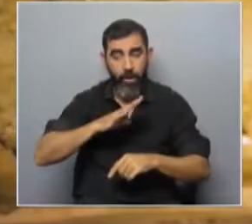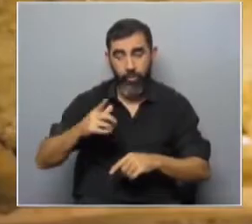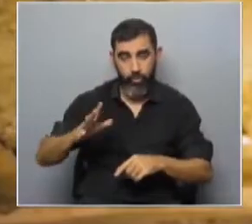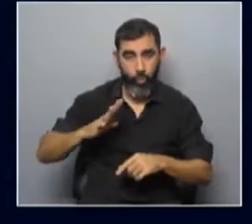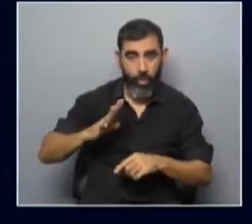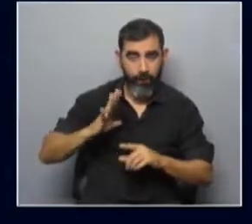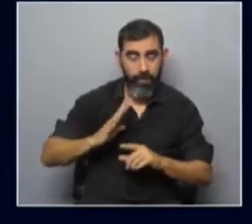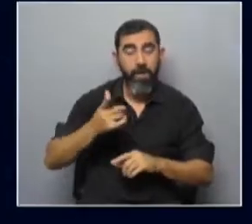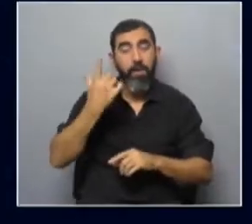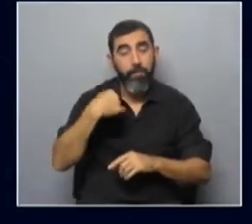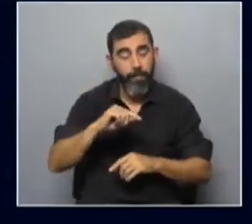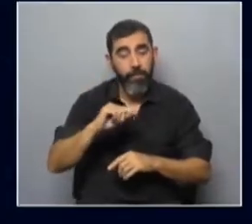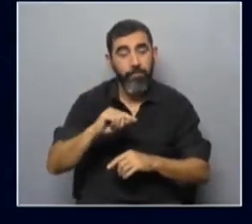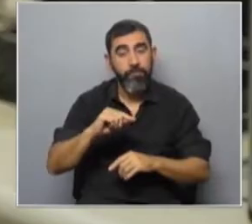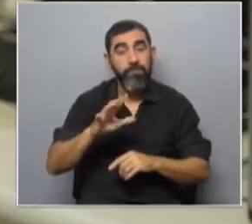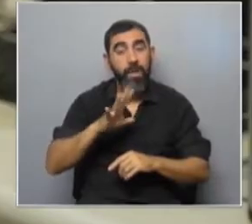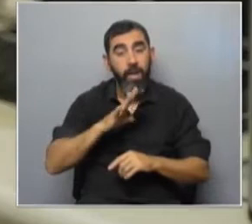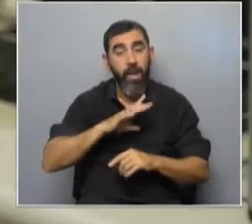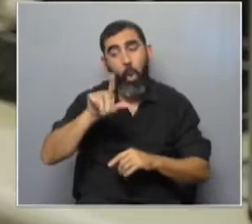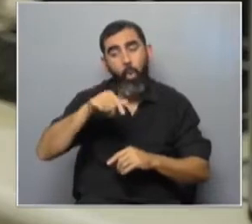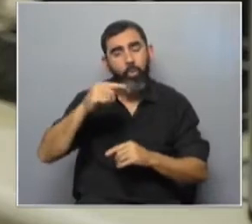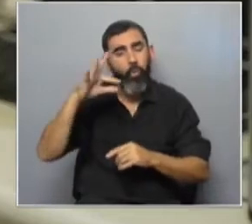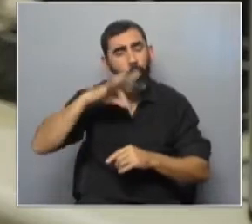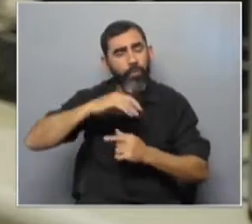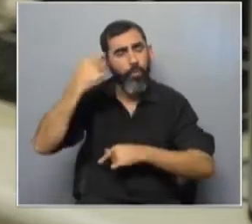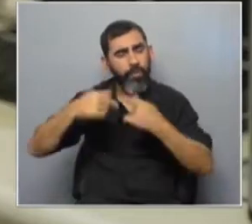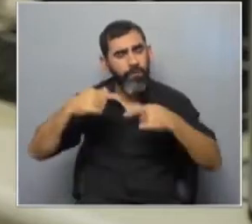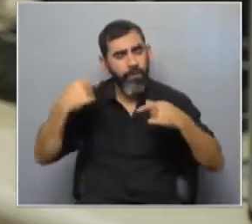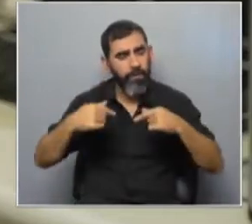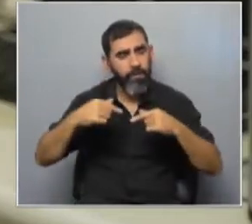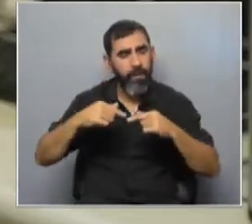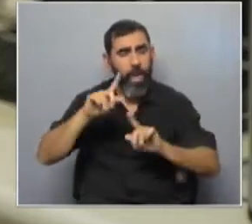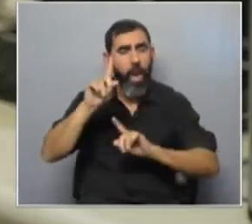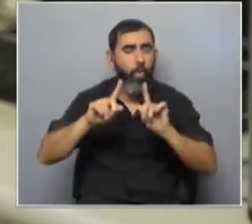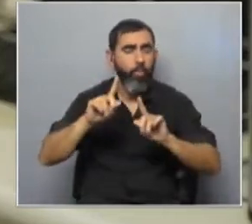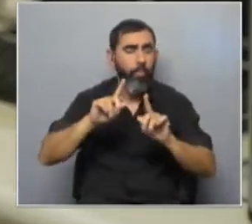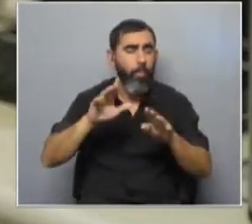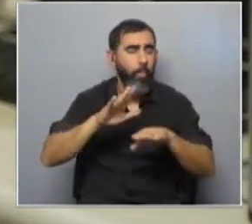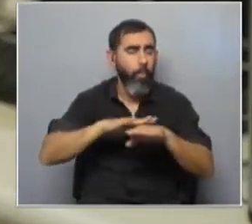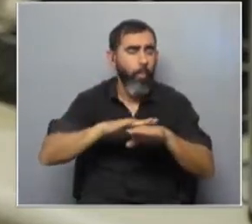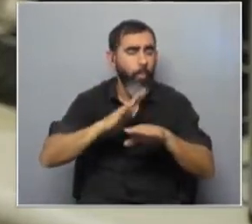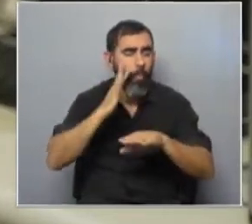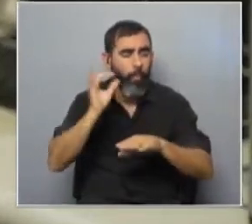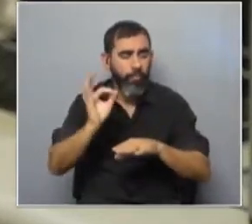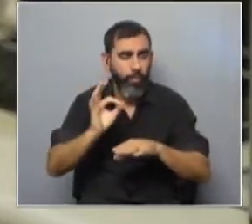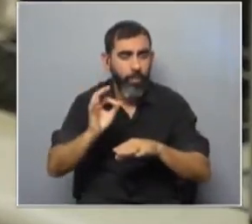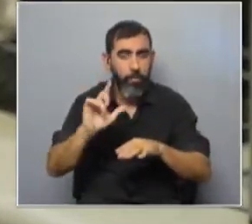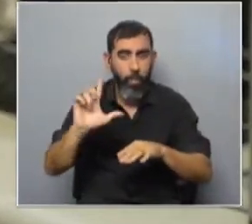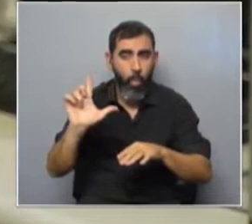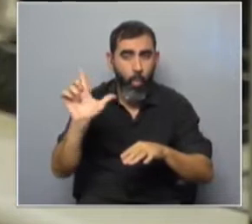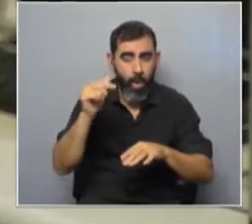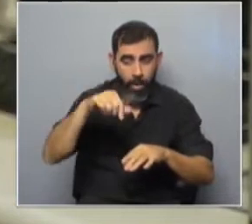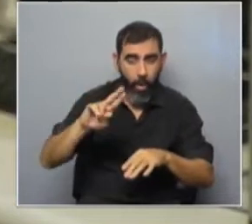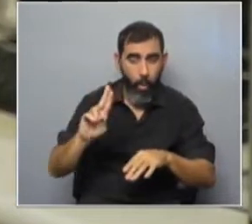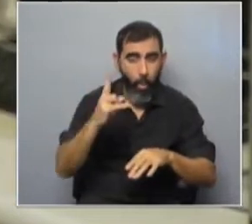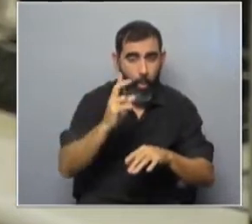pero también había ingresos de otras variantes, incluso algunas que eran emergentes, y que no se habían reportado ni en